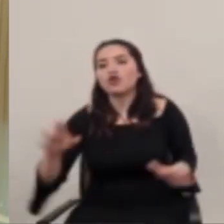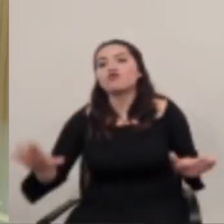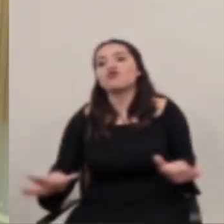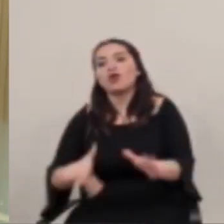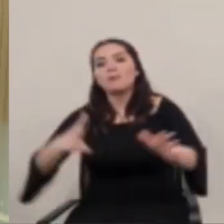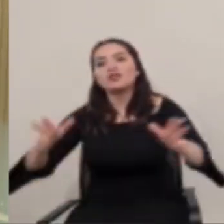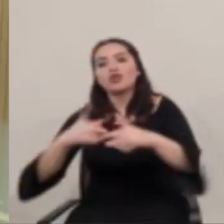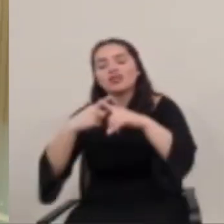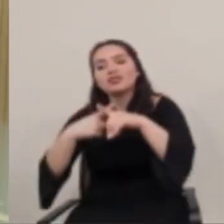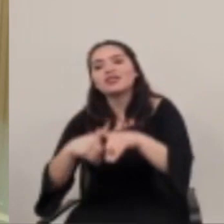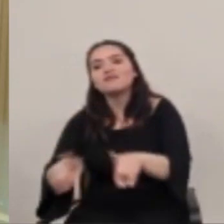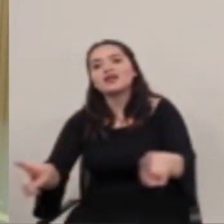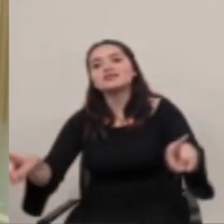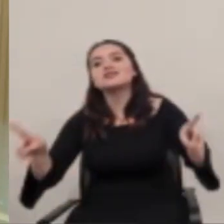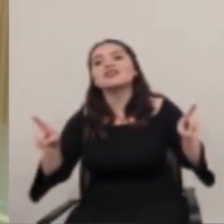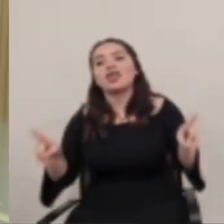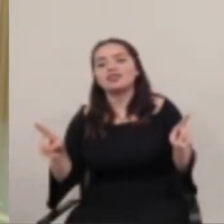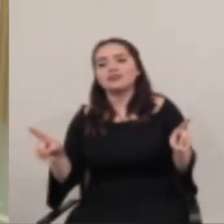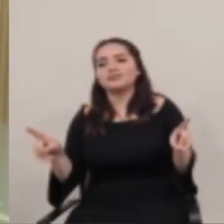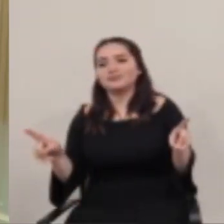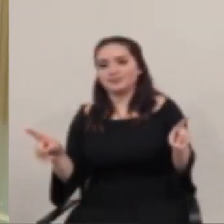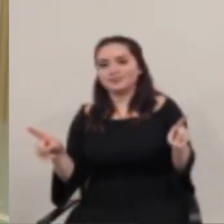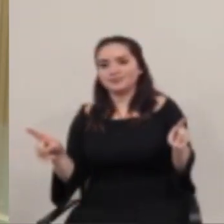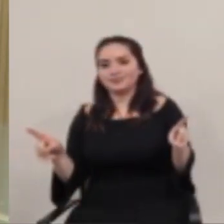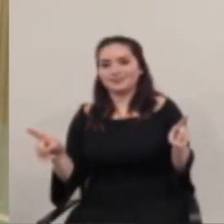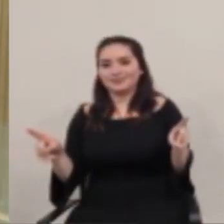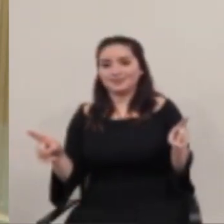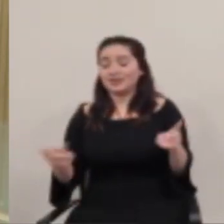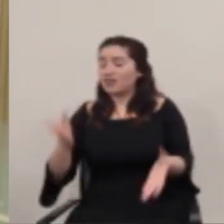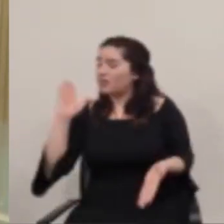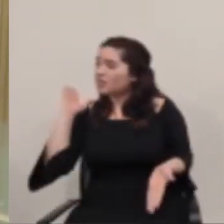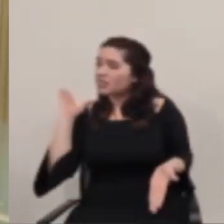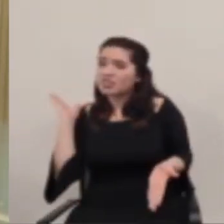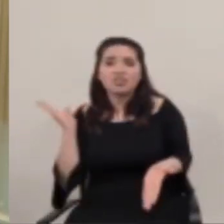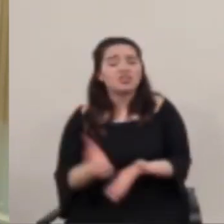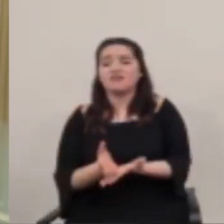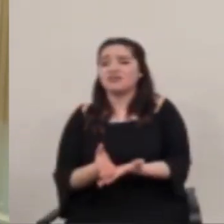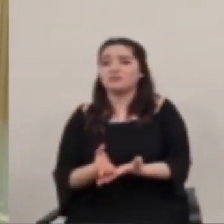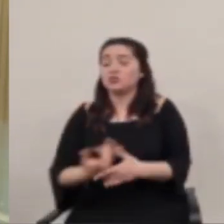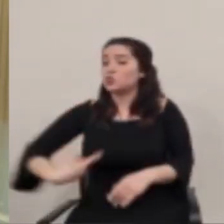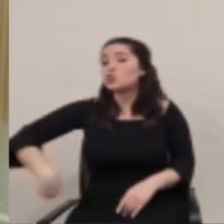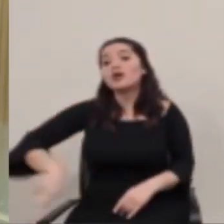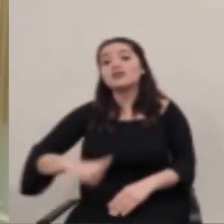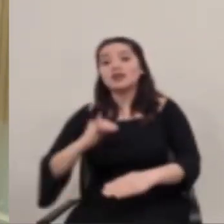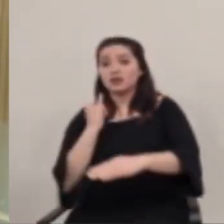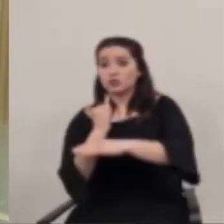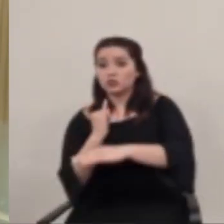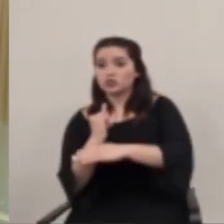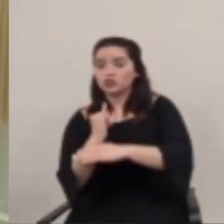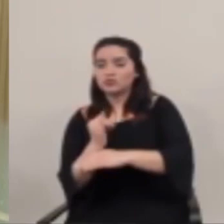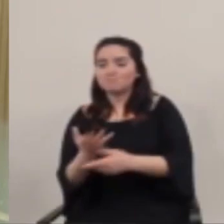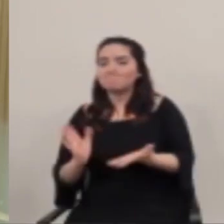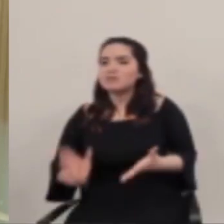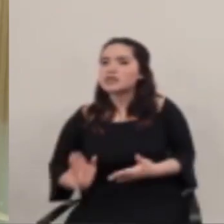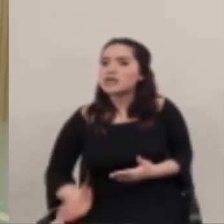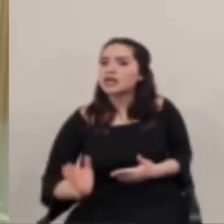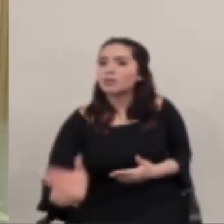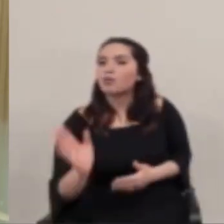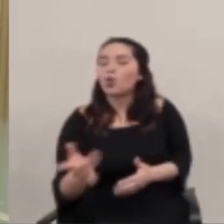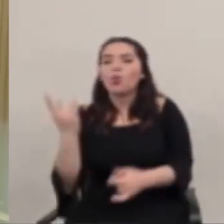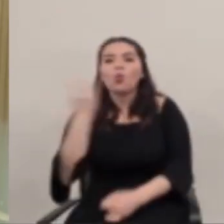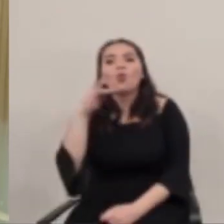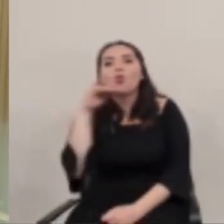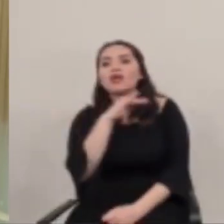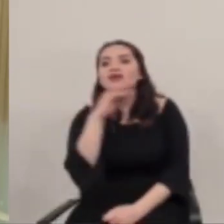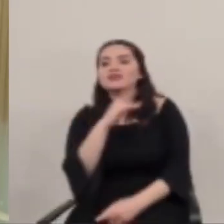la diversidad de facultad de las personas deben imponer a nuestras instituciones un ritmo de urgencia en la creación